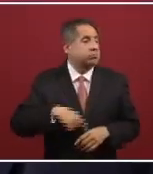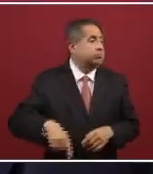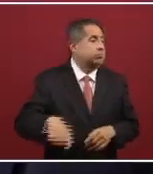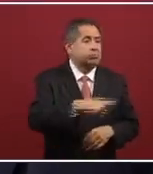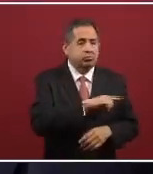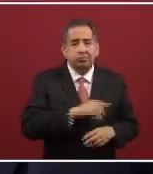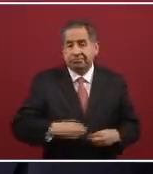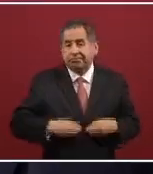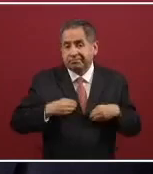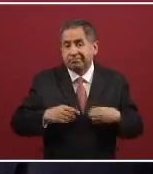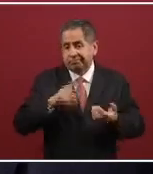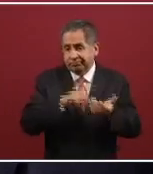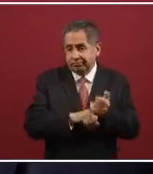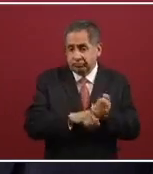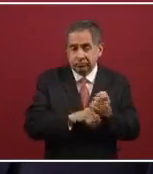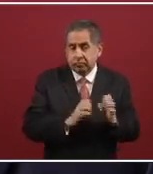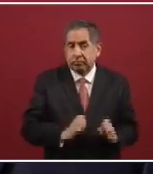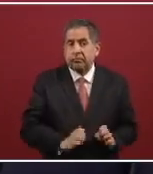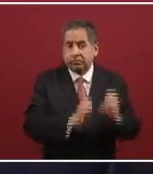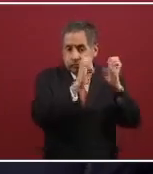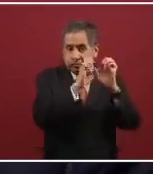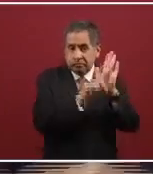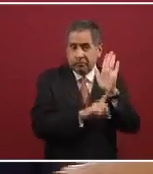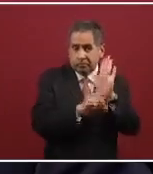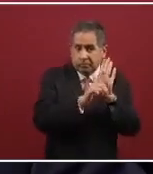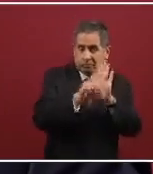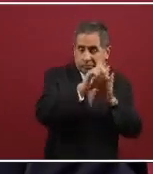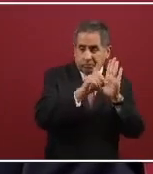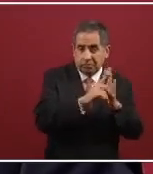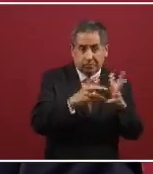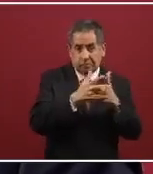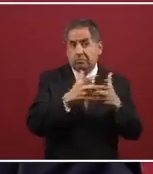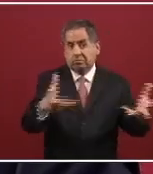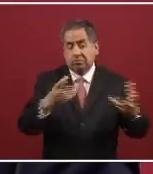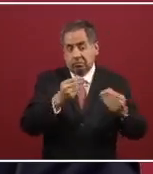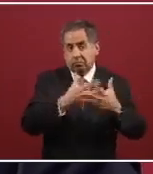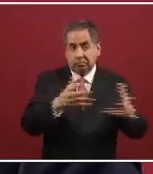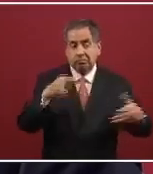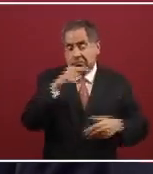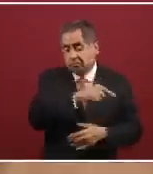población vive en unidades habitacionales. Hay grandes unidades habitacionales.